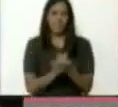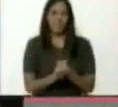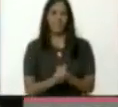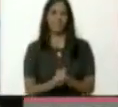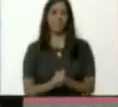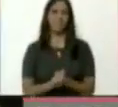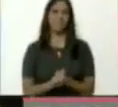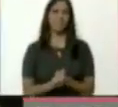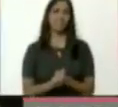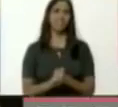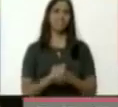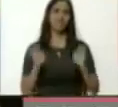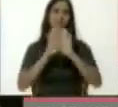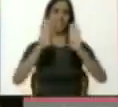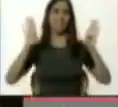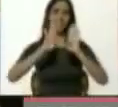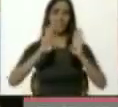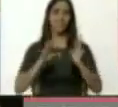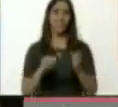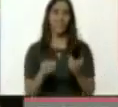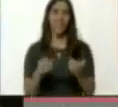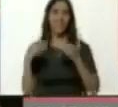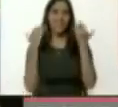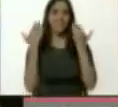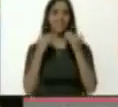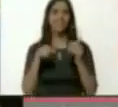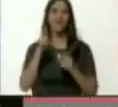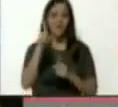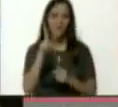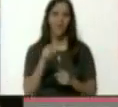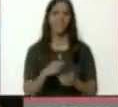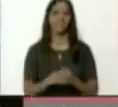en un ascensor y la gente dice: el que se ría fue.